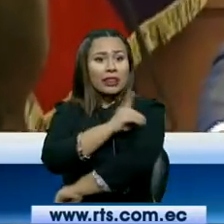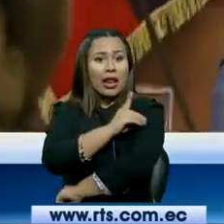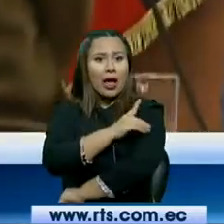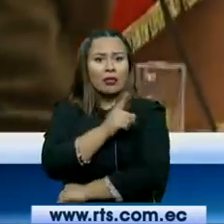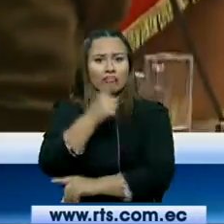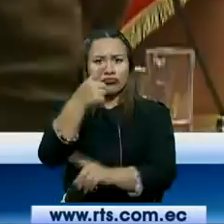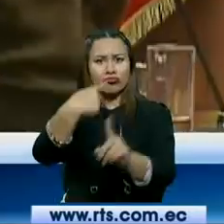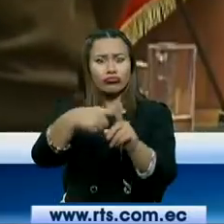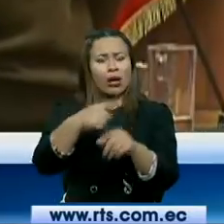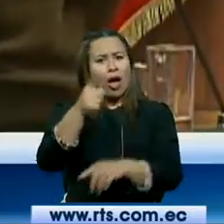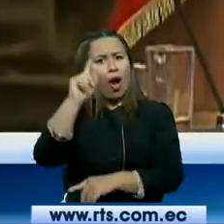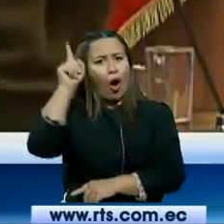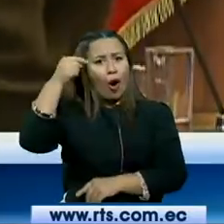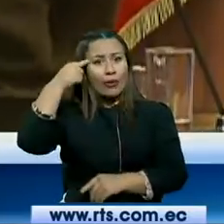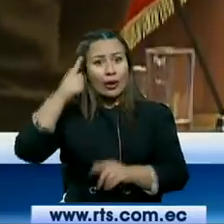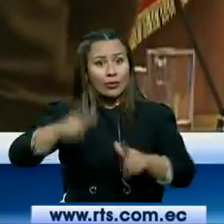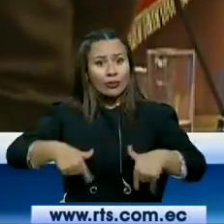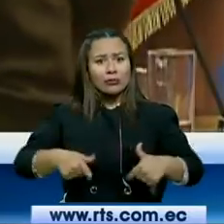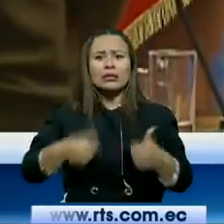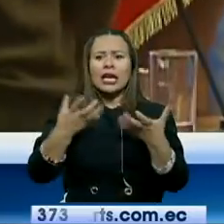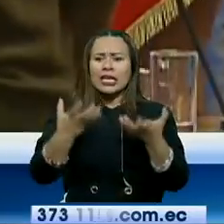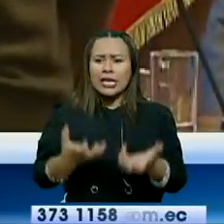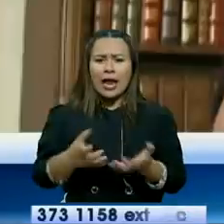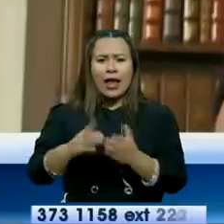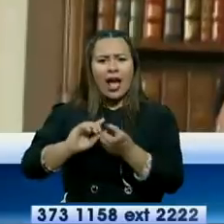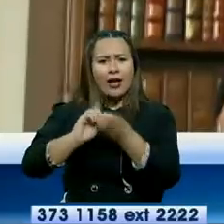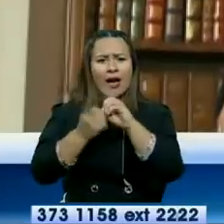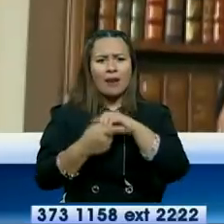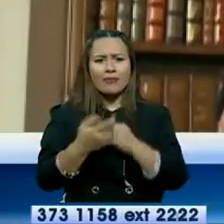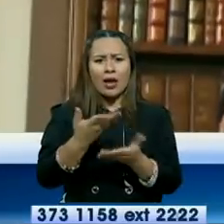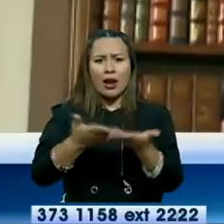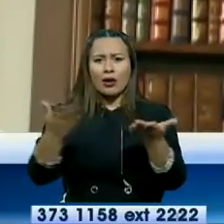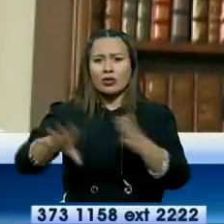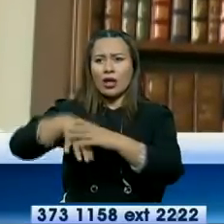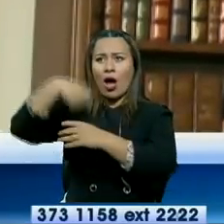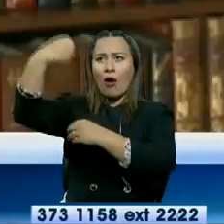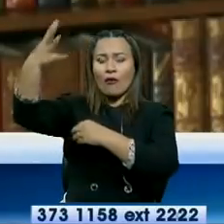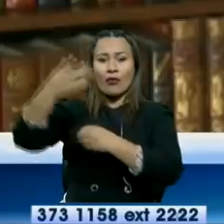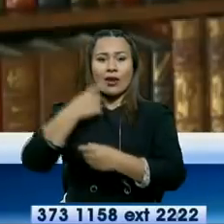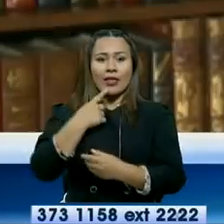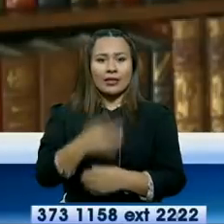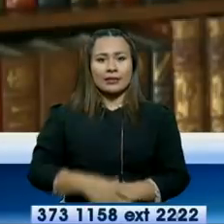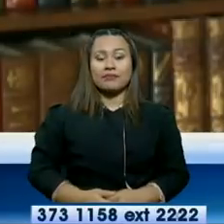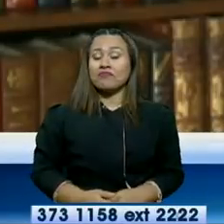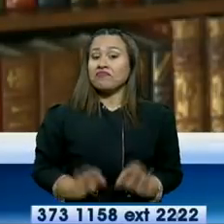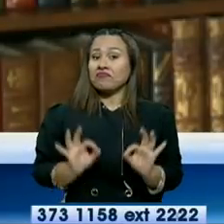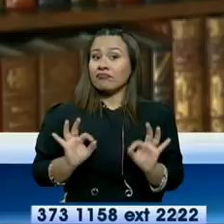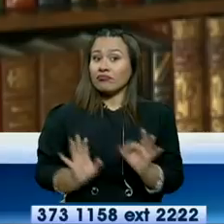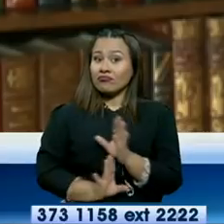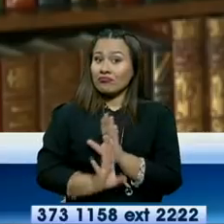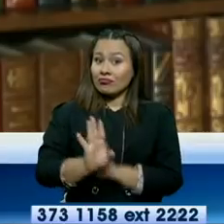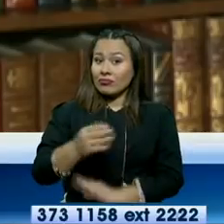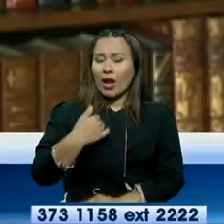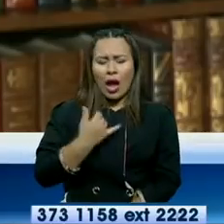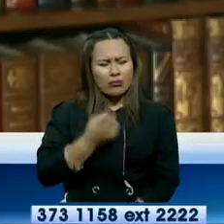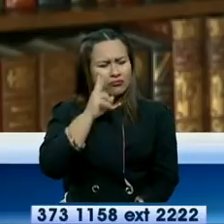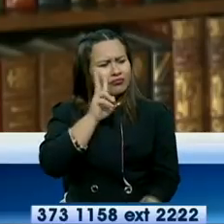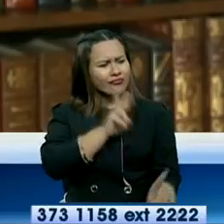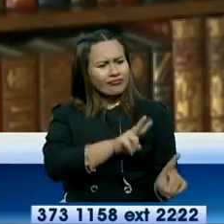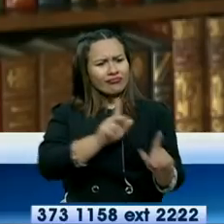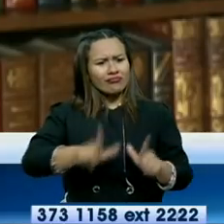Lenín Moreno quiere enderezar los senderos en el caso del servicio exterior, asegura. Se podría concluir que hay